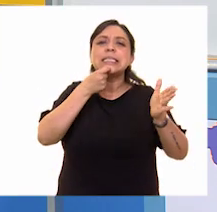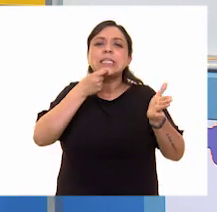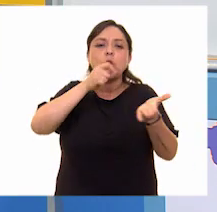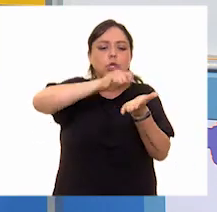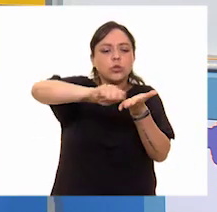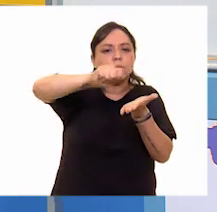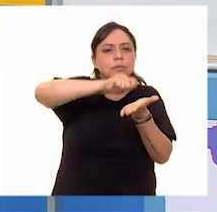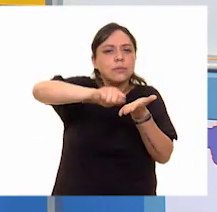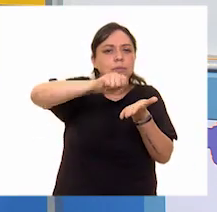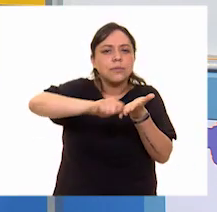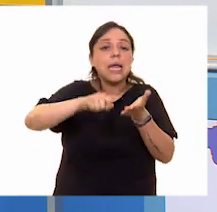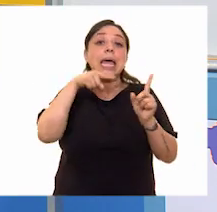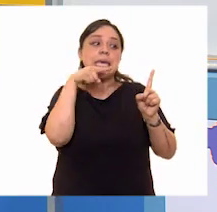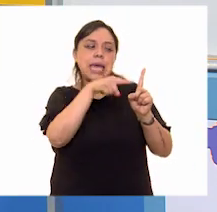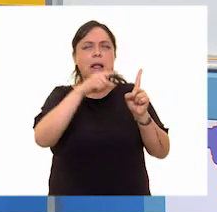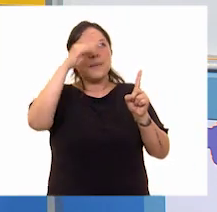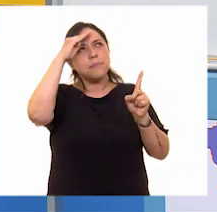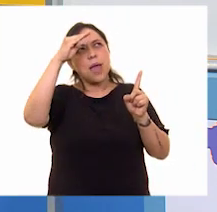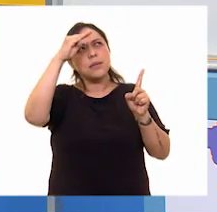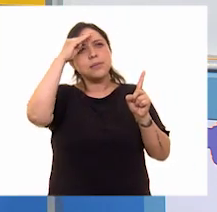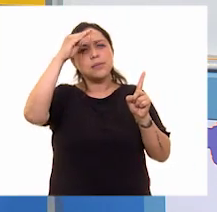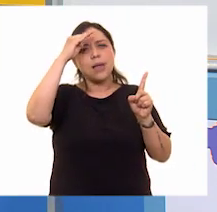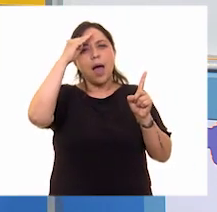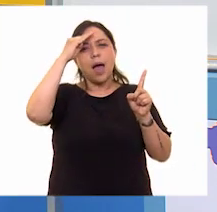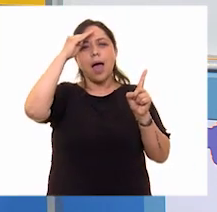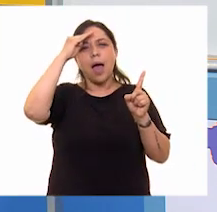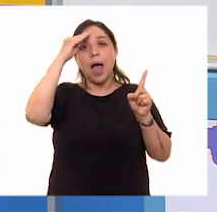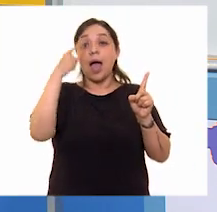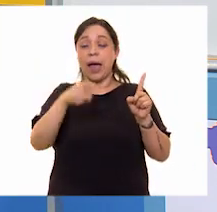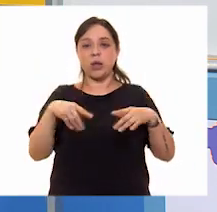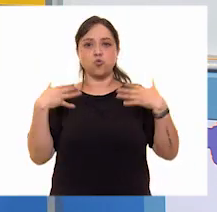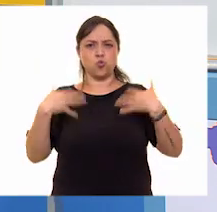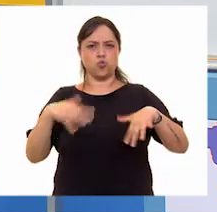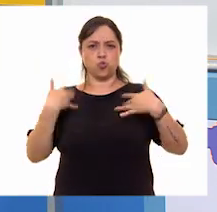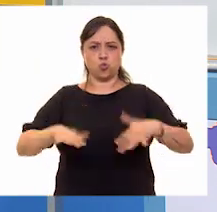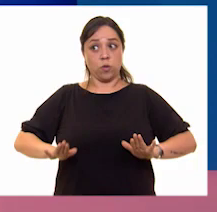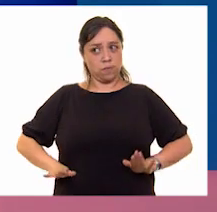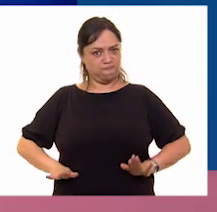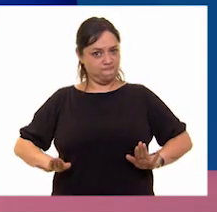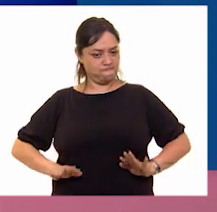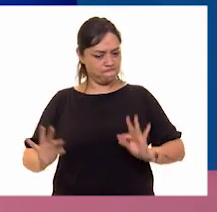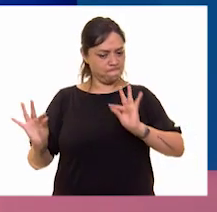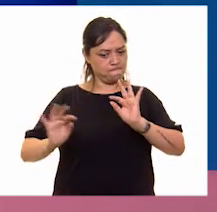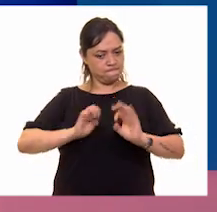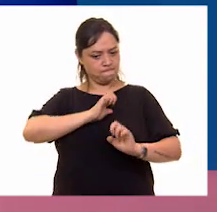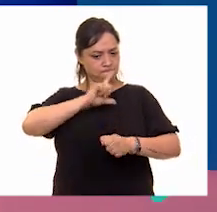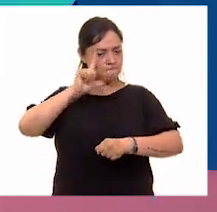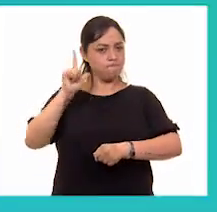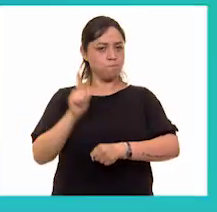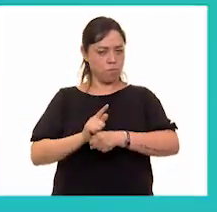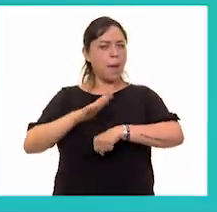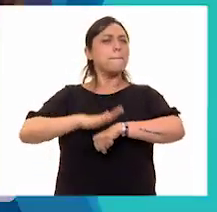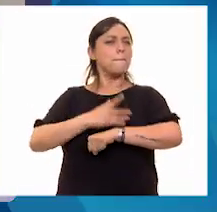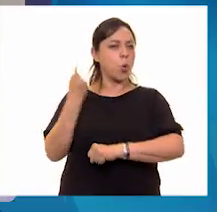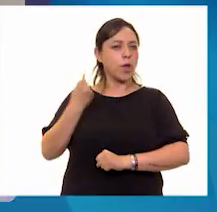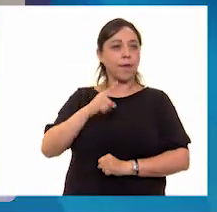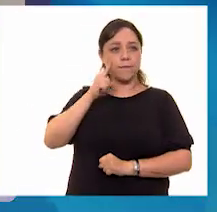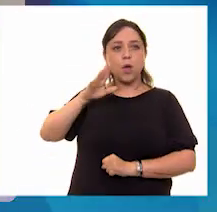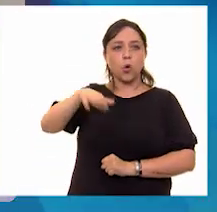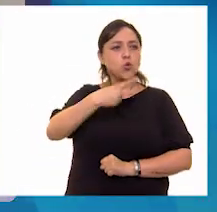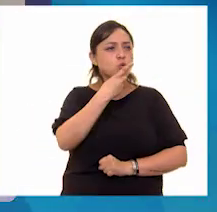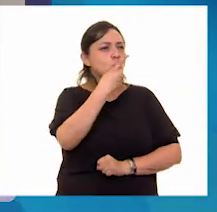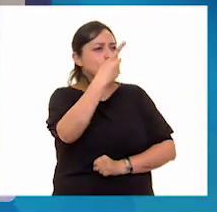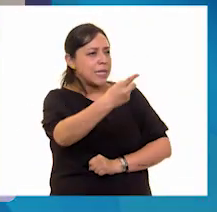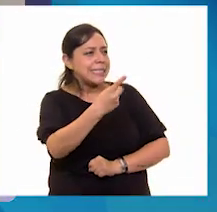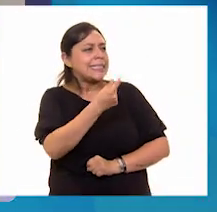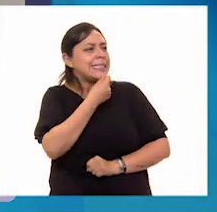y por qué él piensa que se trata de un público muy exigente. ¡Vamos a verlo! Y tú dices que los niños